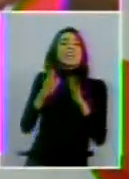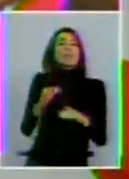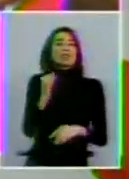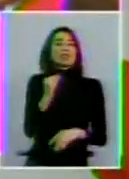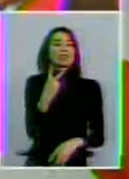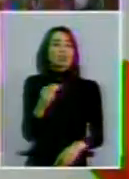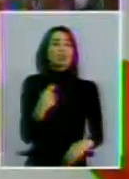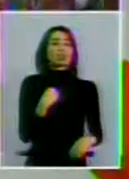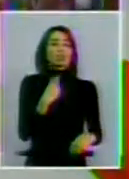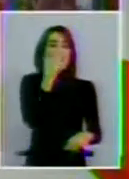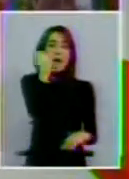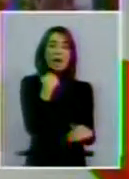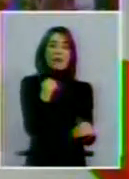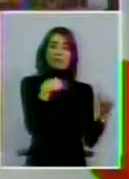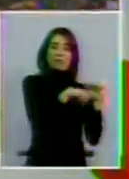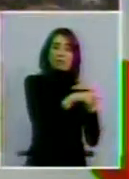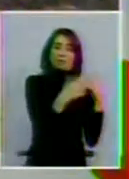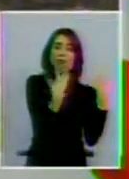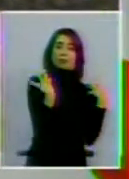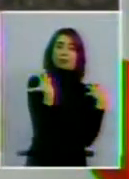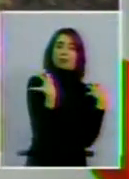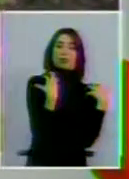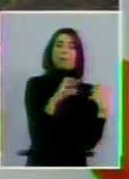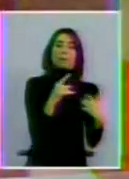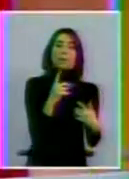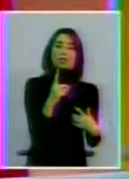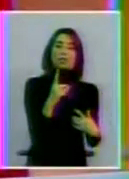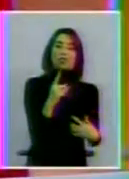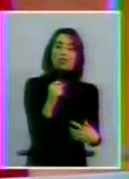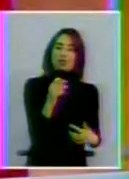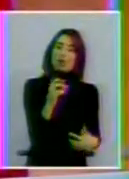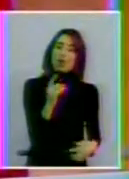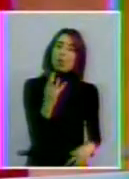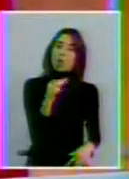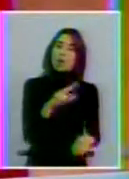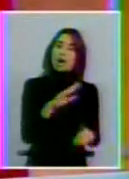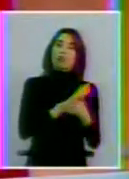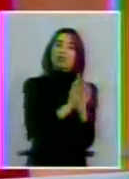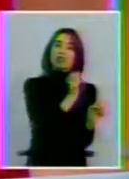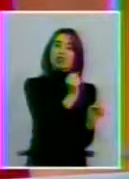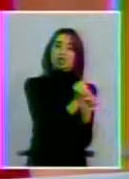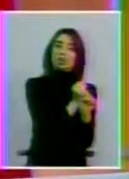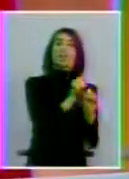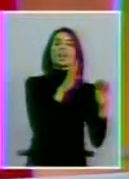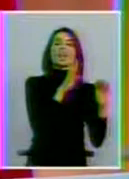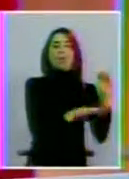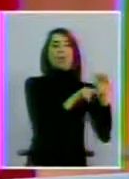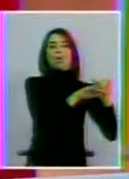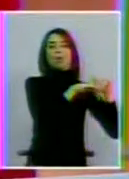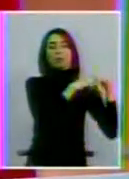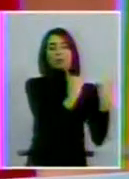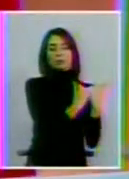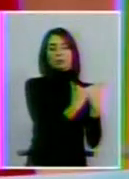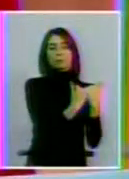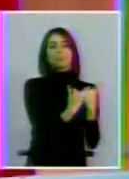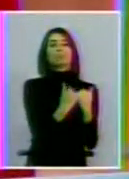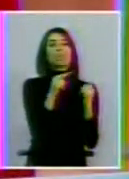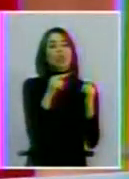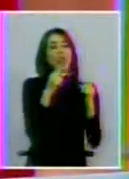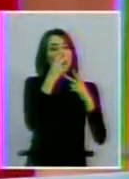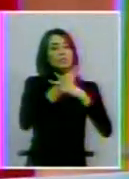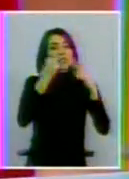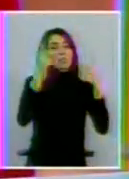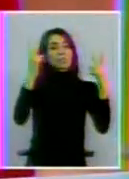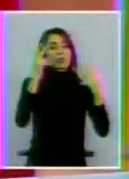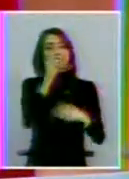Pinturán, todo lo que se trabajó estaba allá adentro. Bueno, hoy se dieron a conocer cifras del